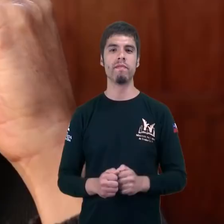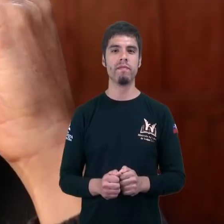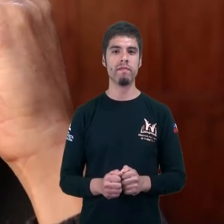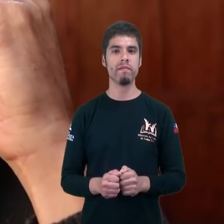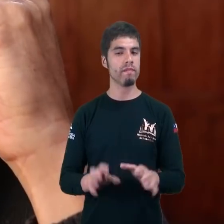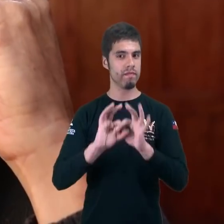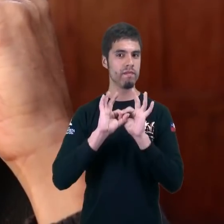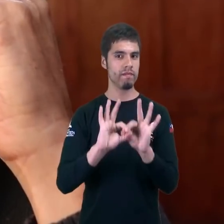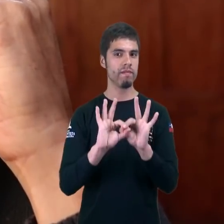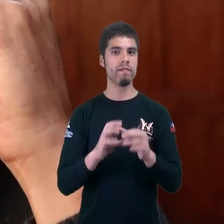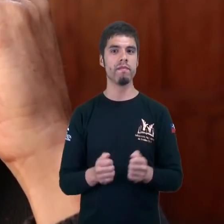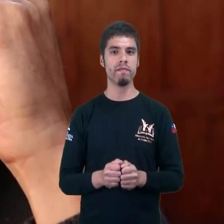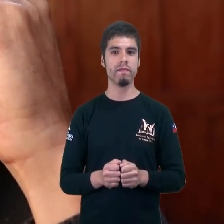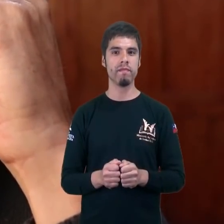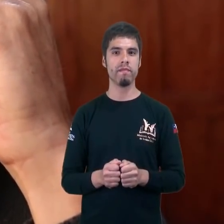Bueno, gracias.